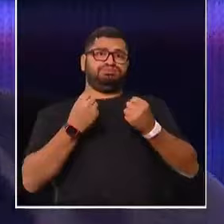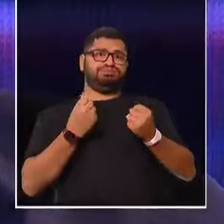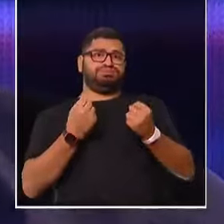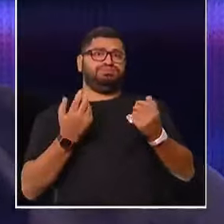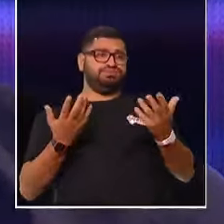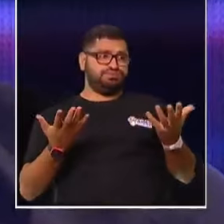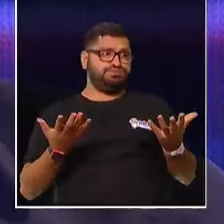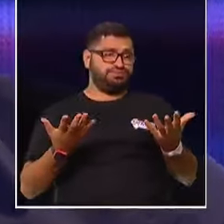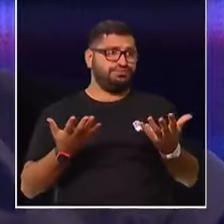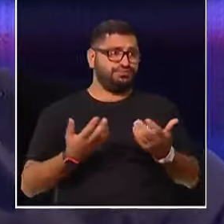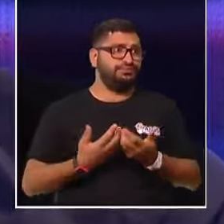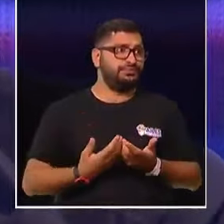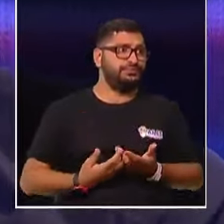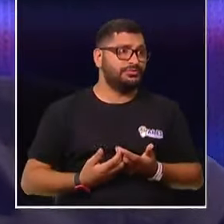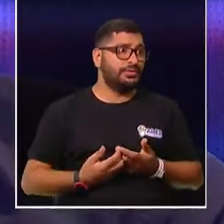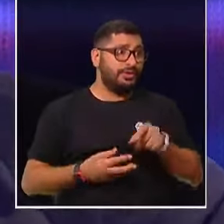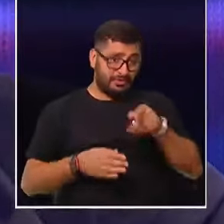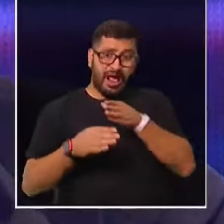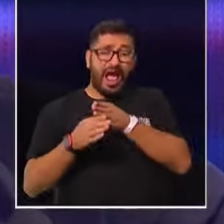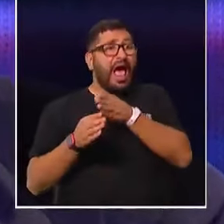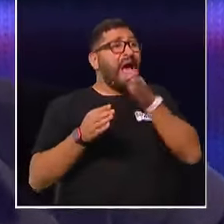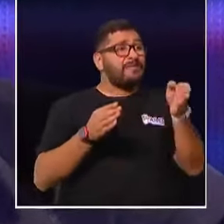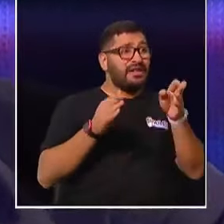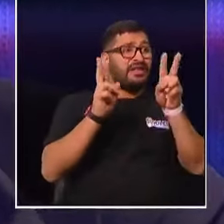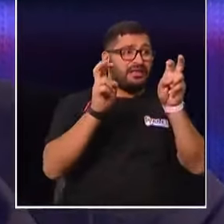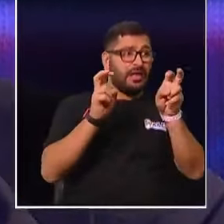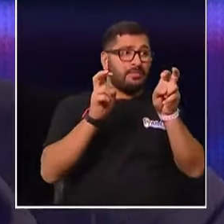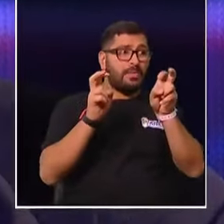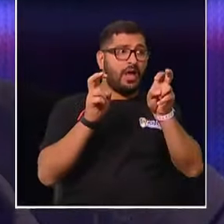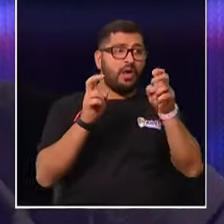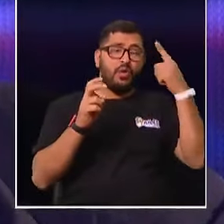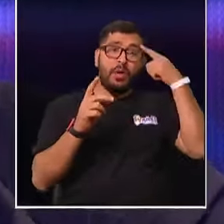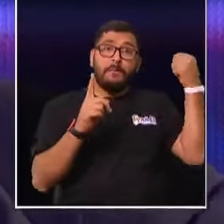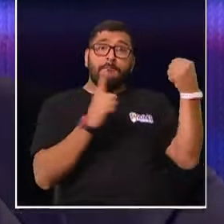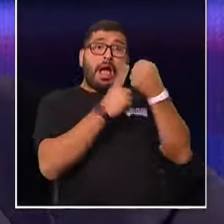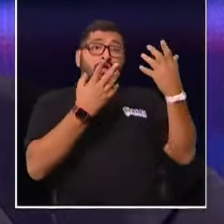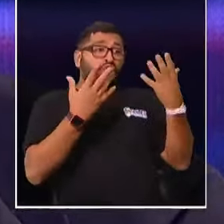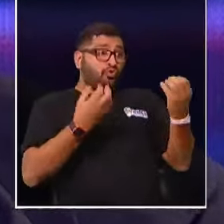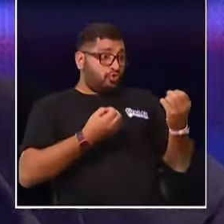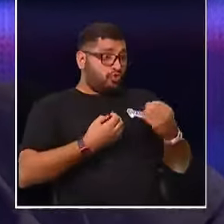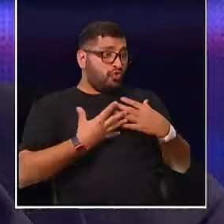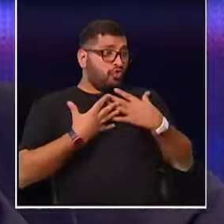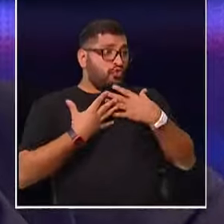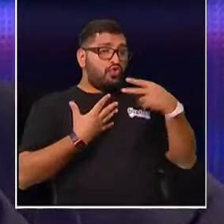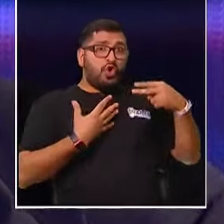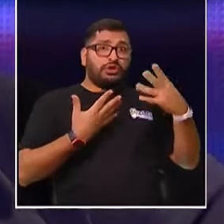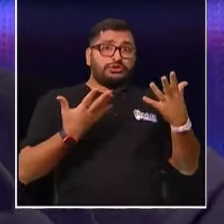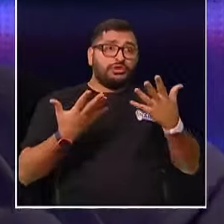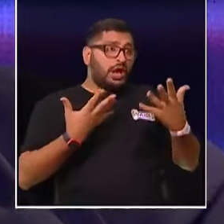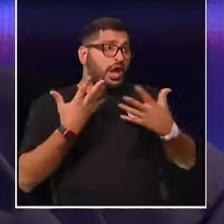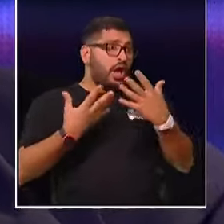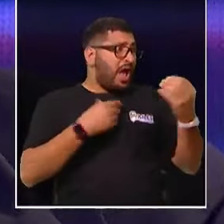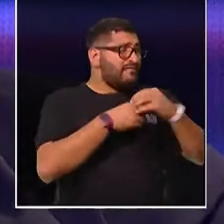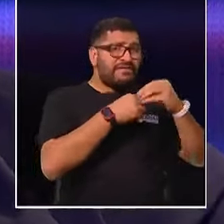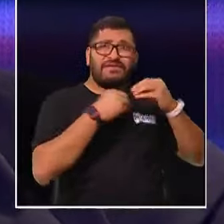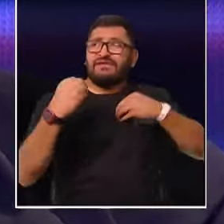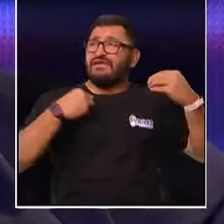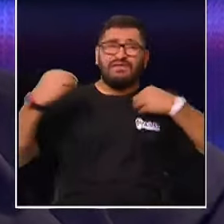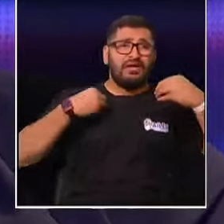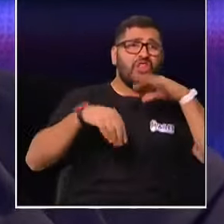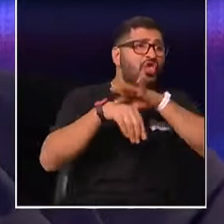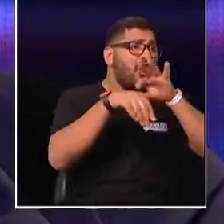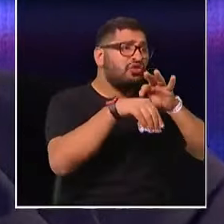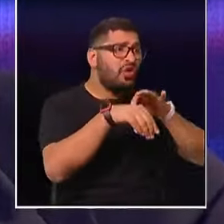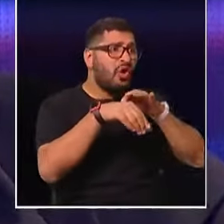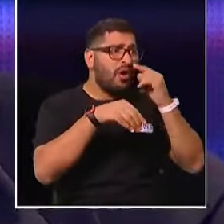fue el impacto de la noticia, los primeros diagnósticos de los doctores, que iba a quedar